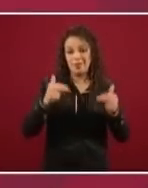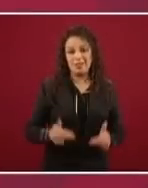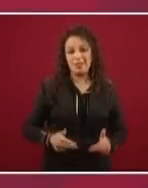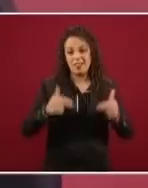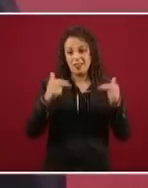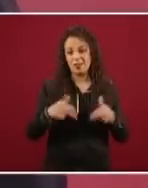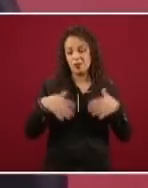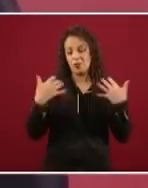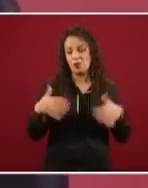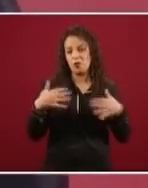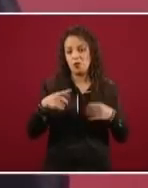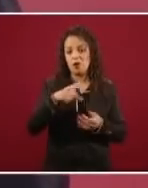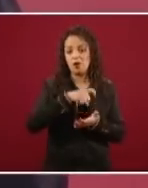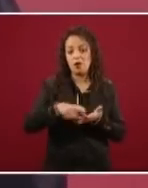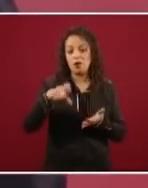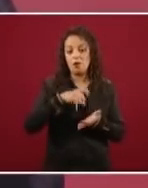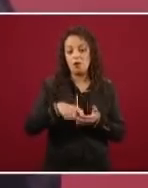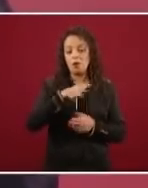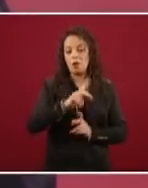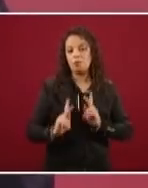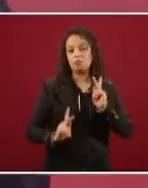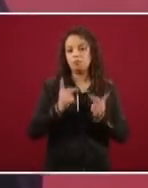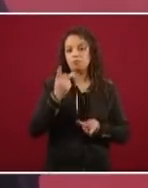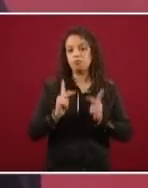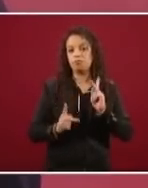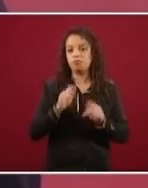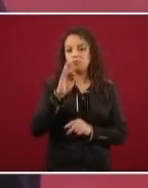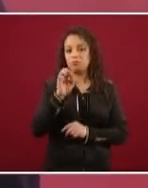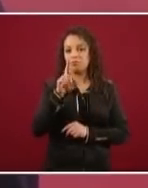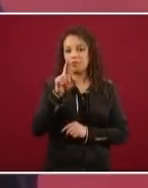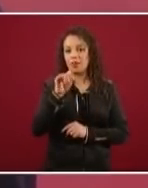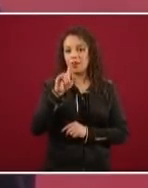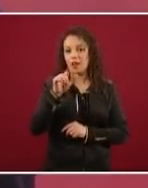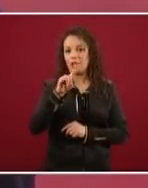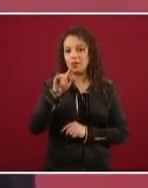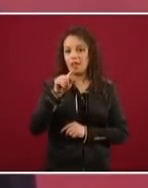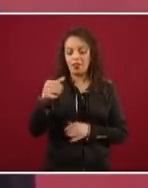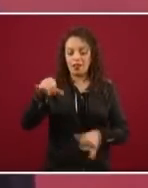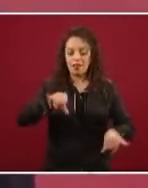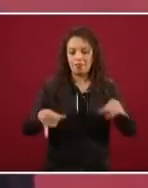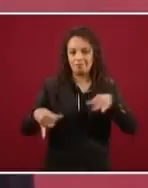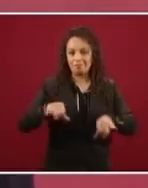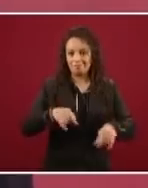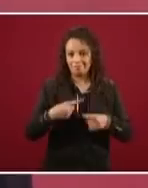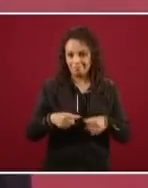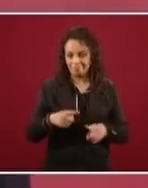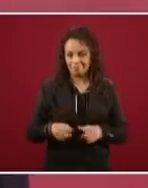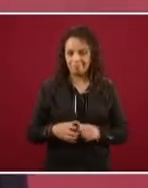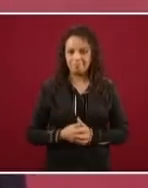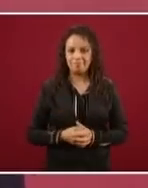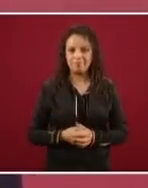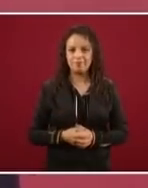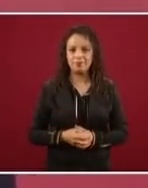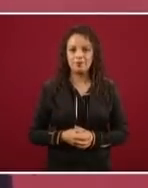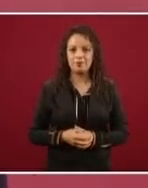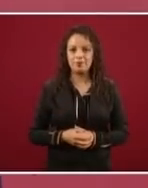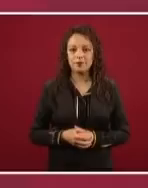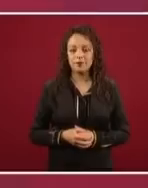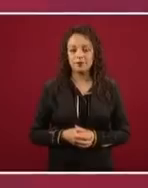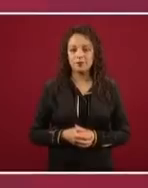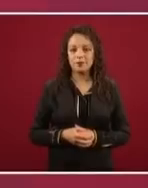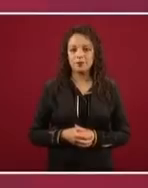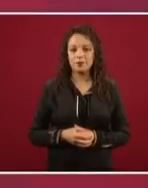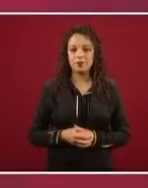plantas de fertilizante estamos hablando de que